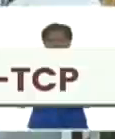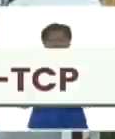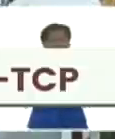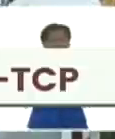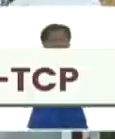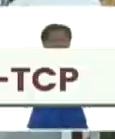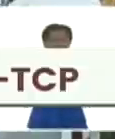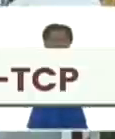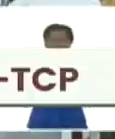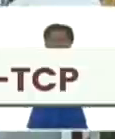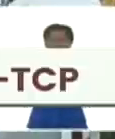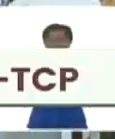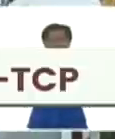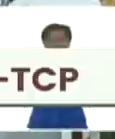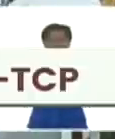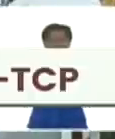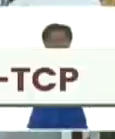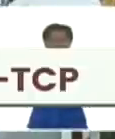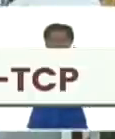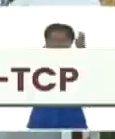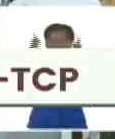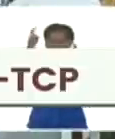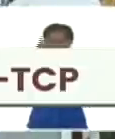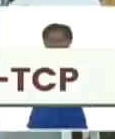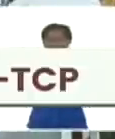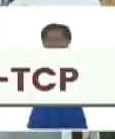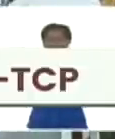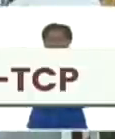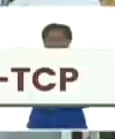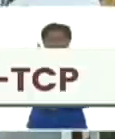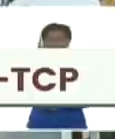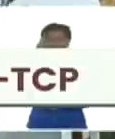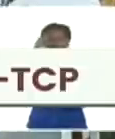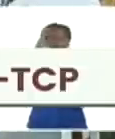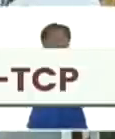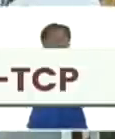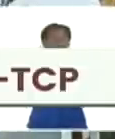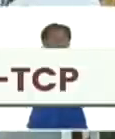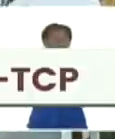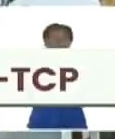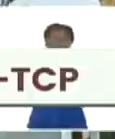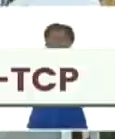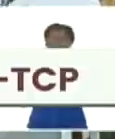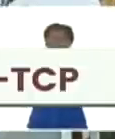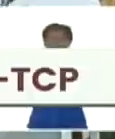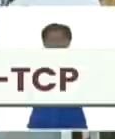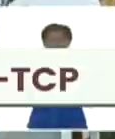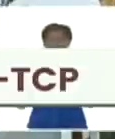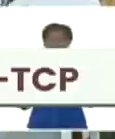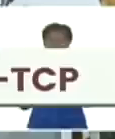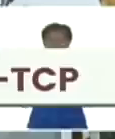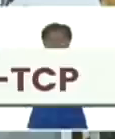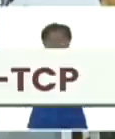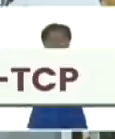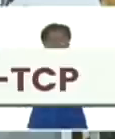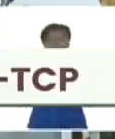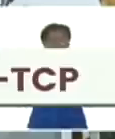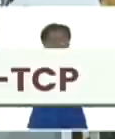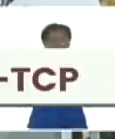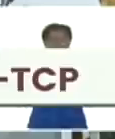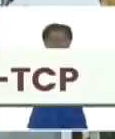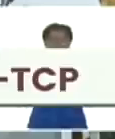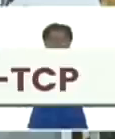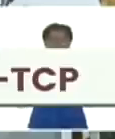Comandante Chávez, comandante Fidel instalaron el ALBA, abriendo nuevos caminos en nuestra América.